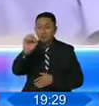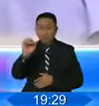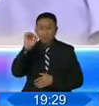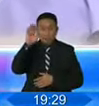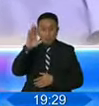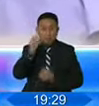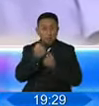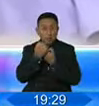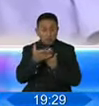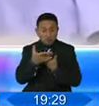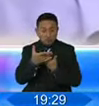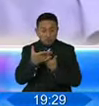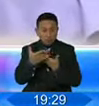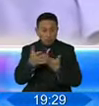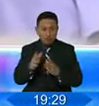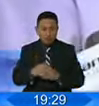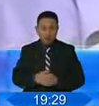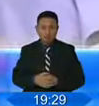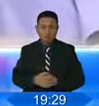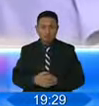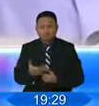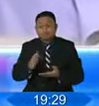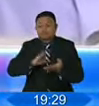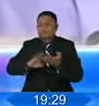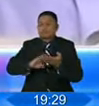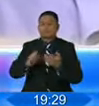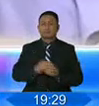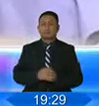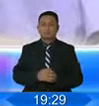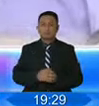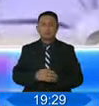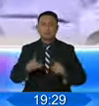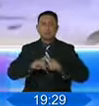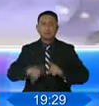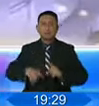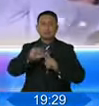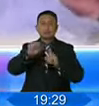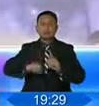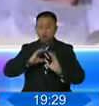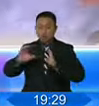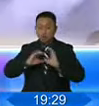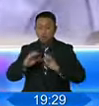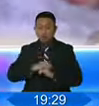tránsito, igual que el del menor, discúlpeme, no, el